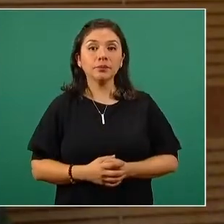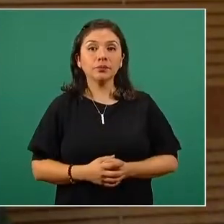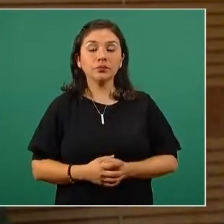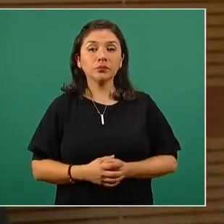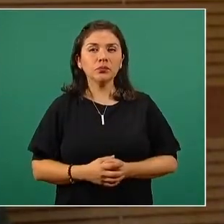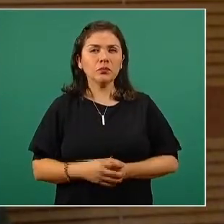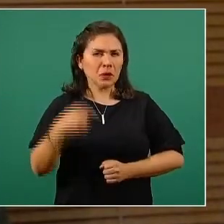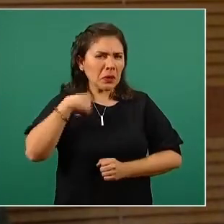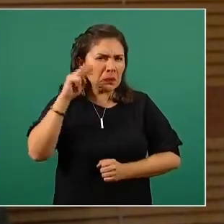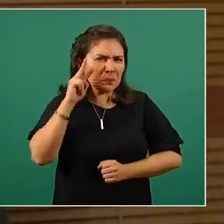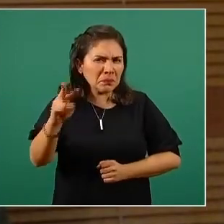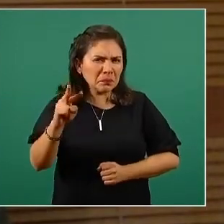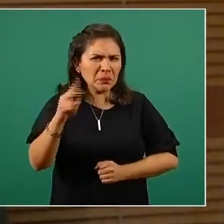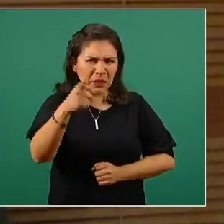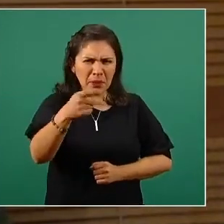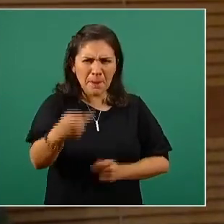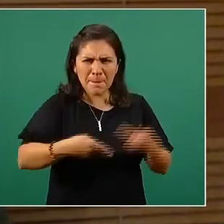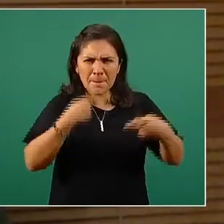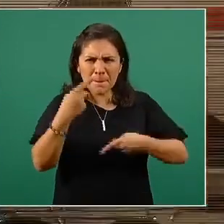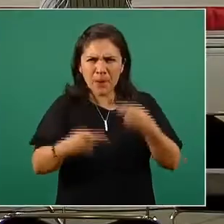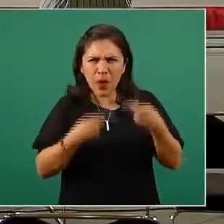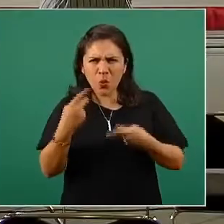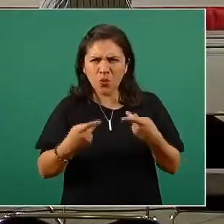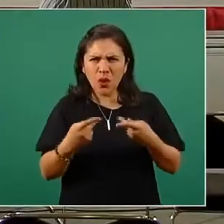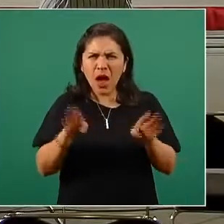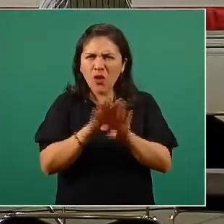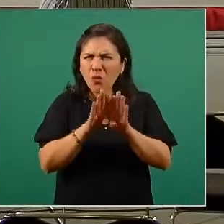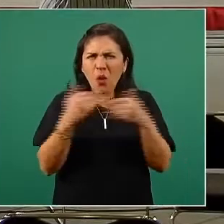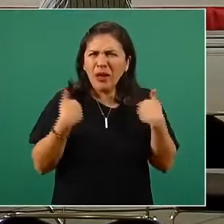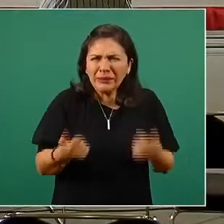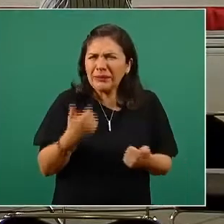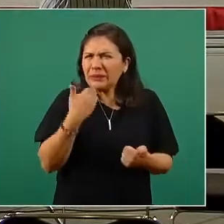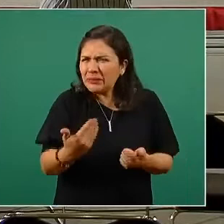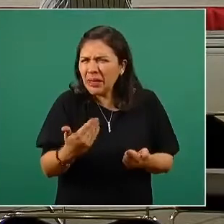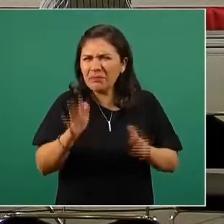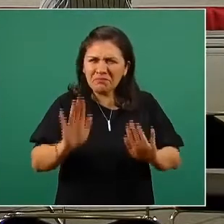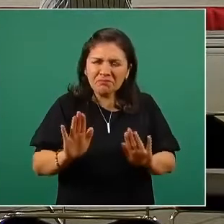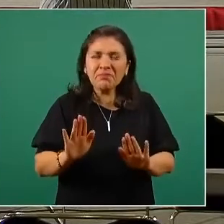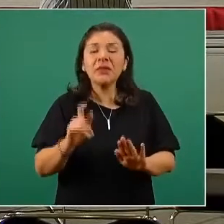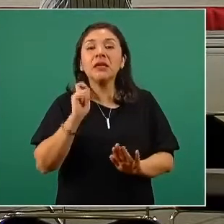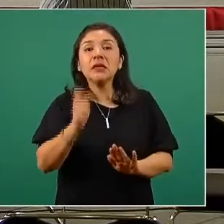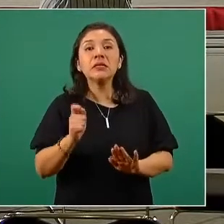Si entiendo bien la pregunta, me costó trabajo entenderla,